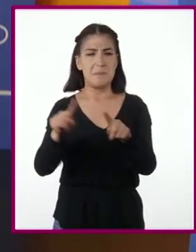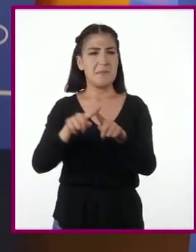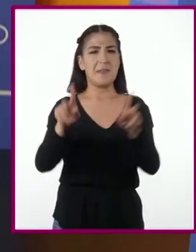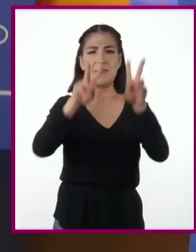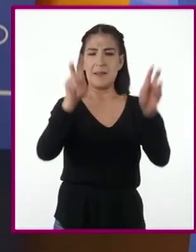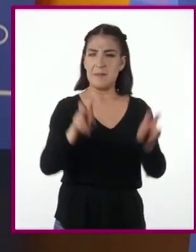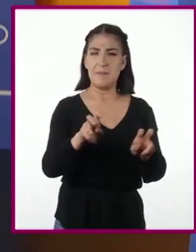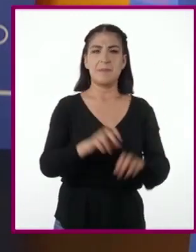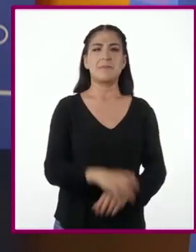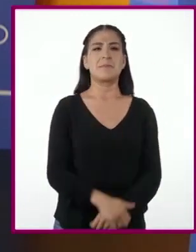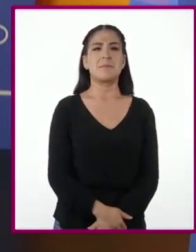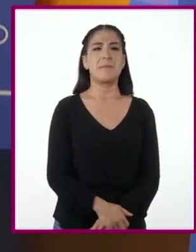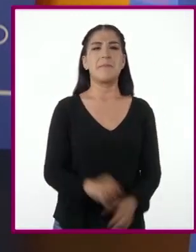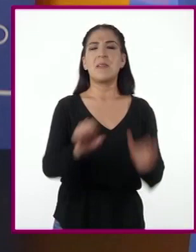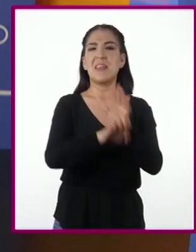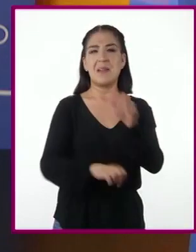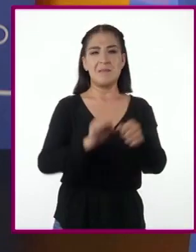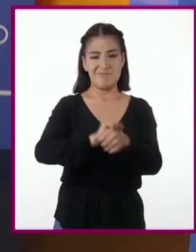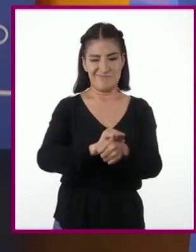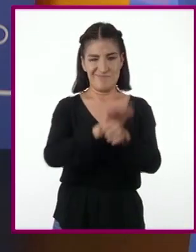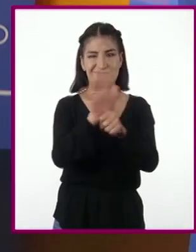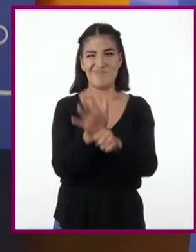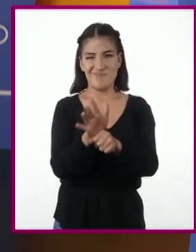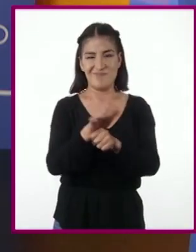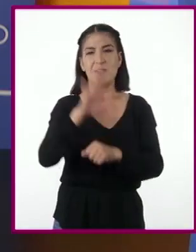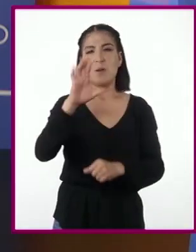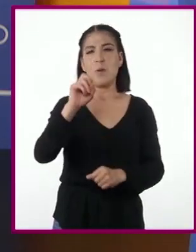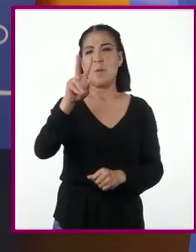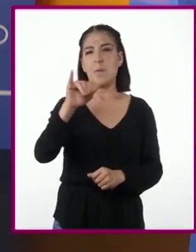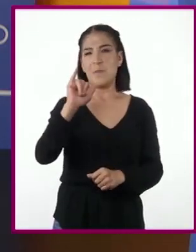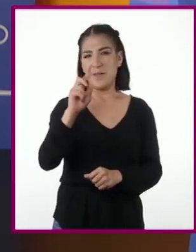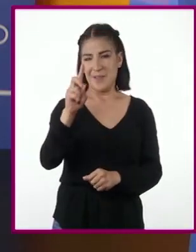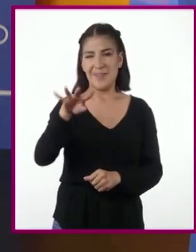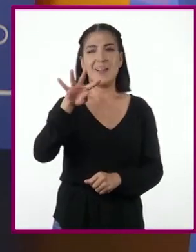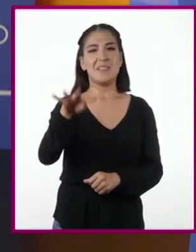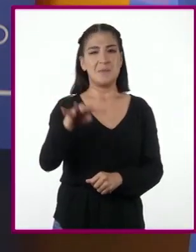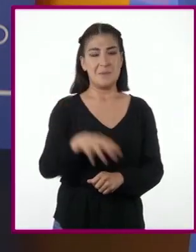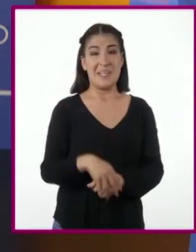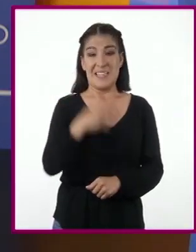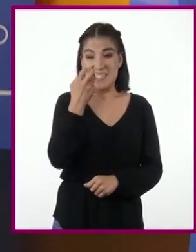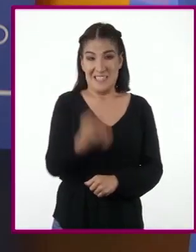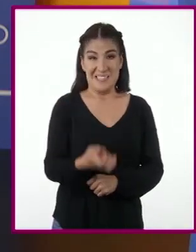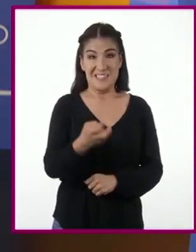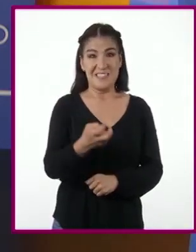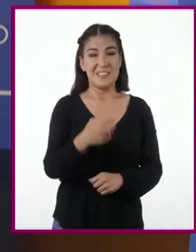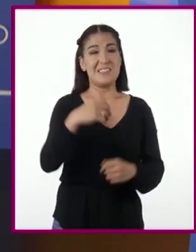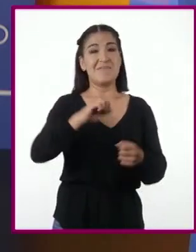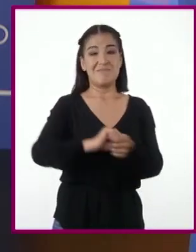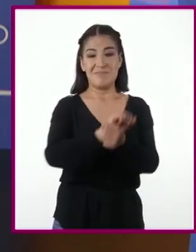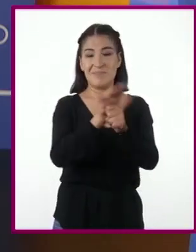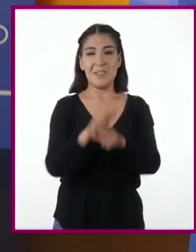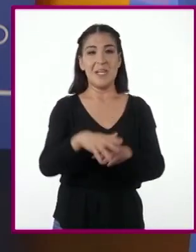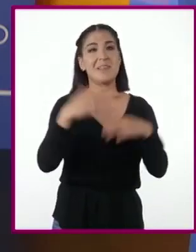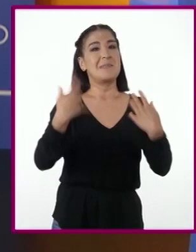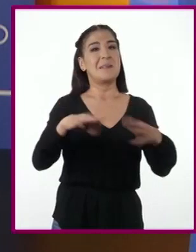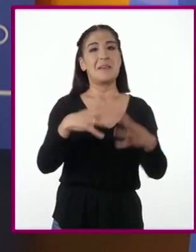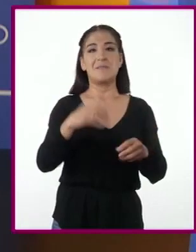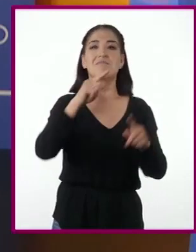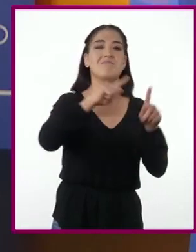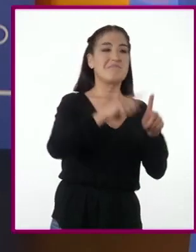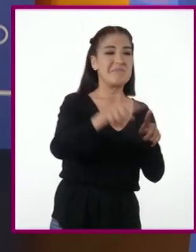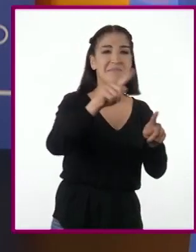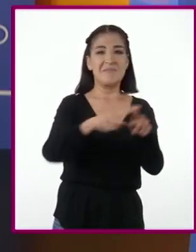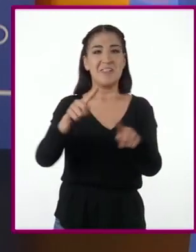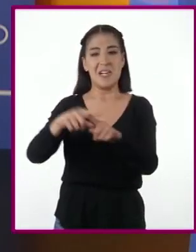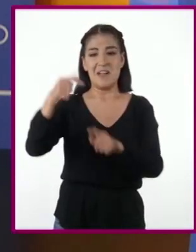ejemplo, la pandemia de COVID-19. Este tema ha sido tratado desde distintos